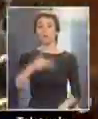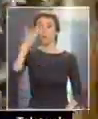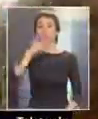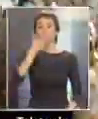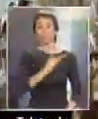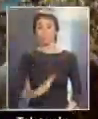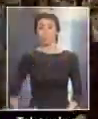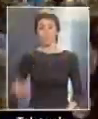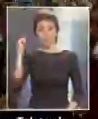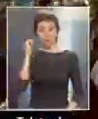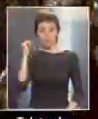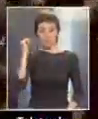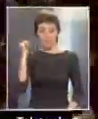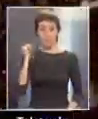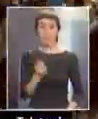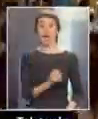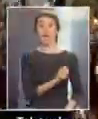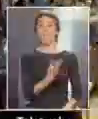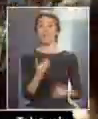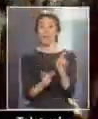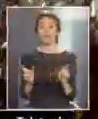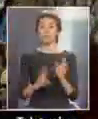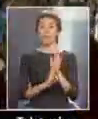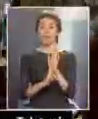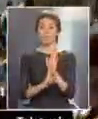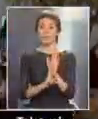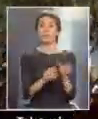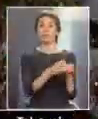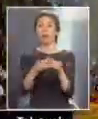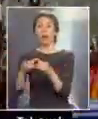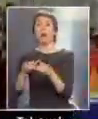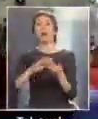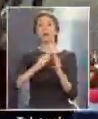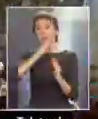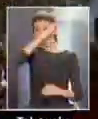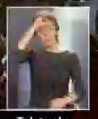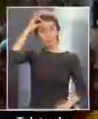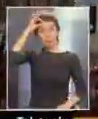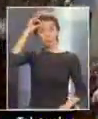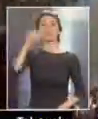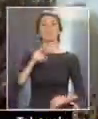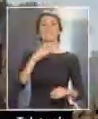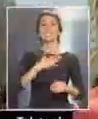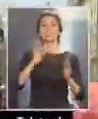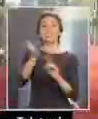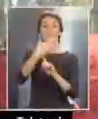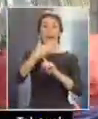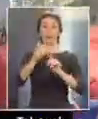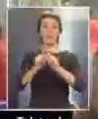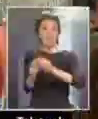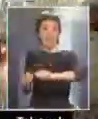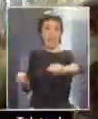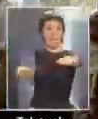discurso del presidente Sebastián Piñera. Varios representantes de las etnias mapuche trataron de desplegar su bandera. Esto fue